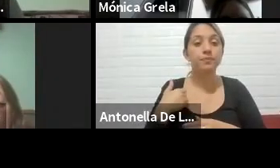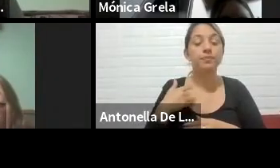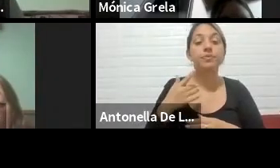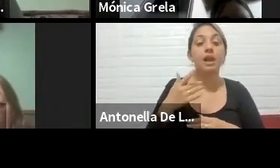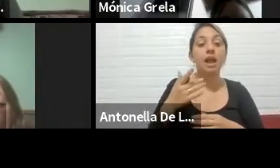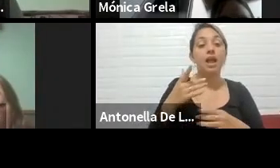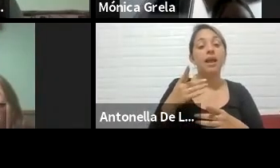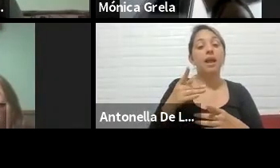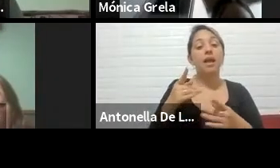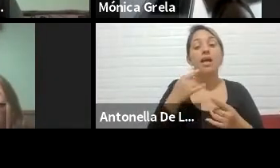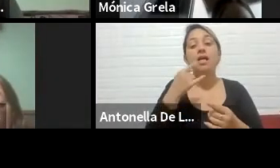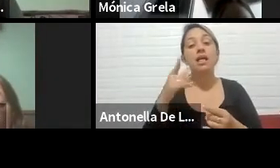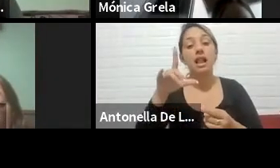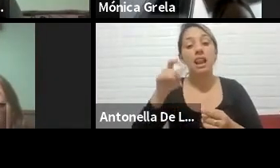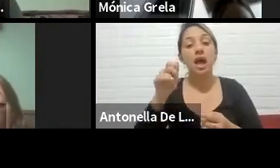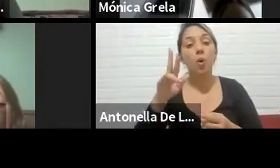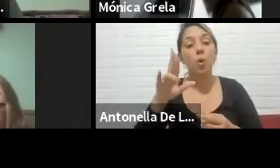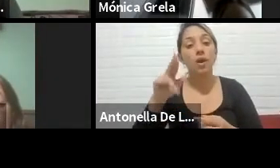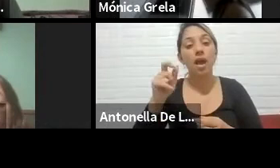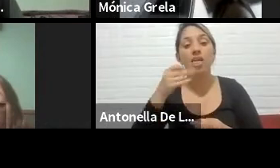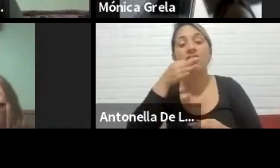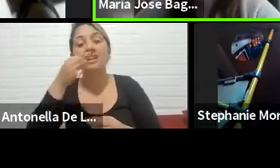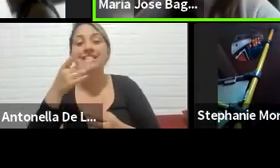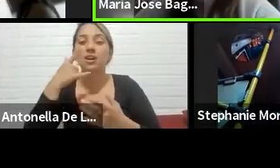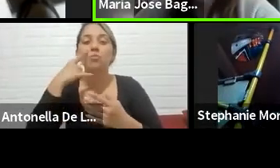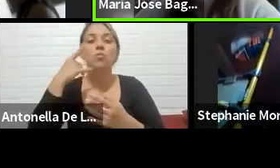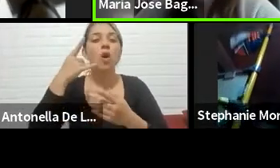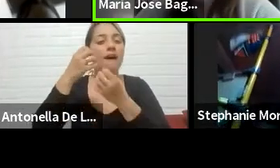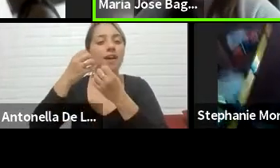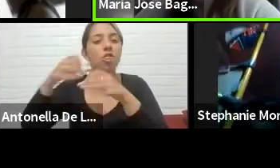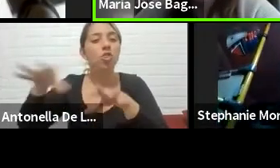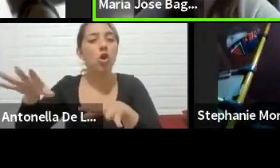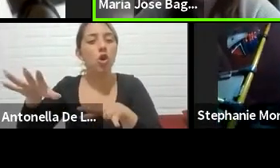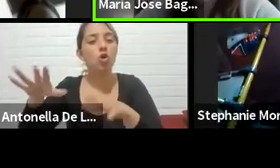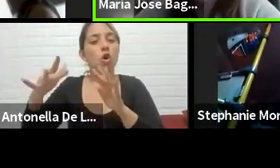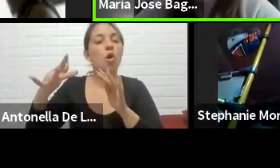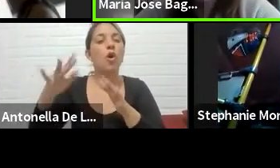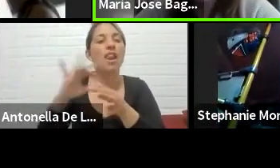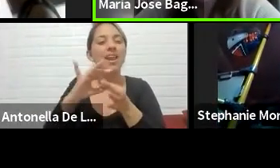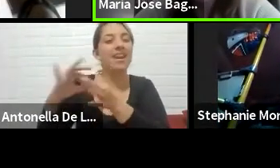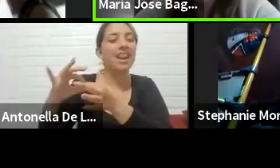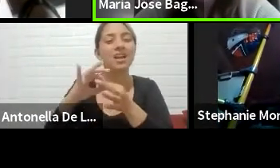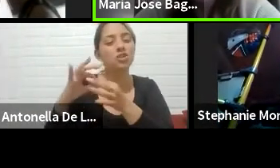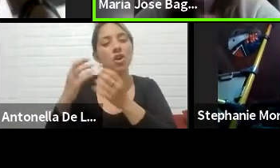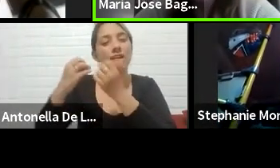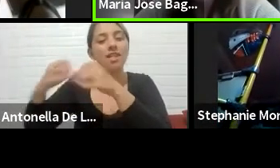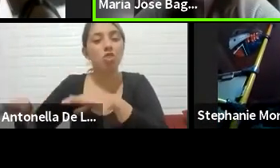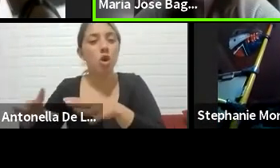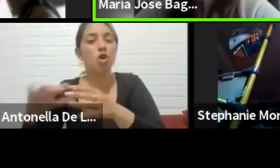los abandonos, los acompañantes, en relación a la formación y el salario.